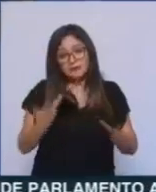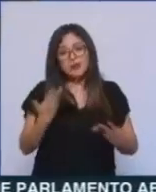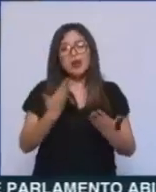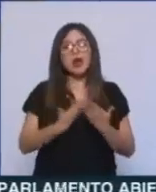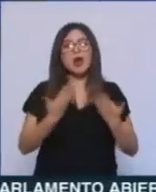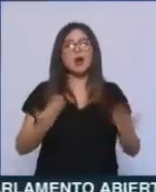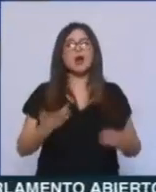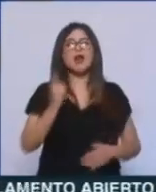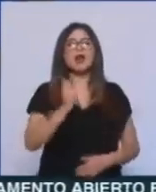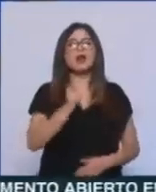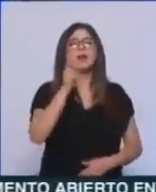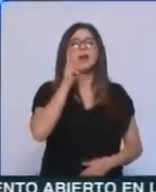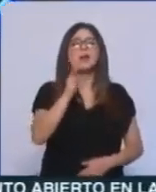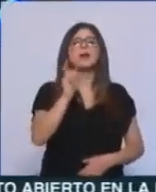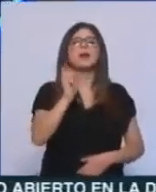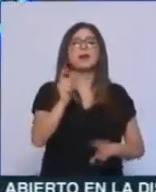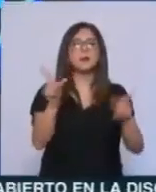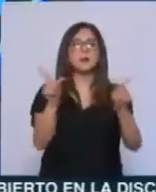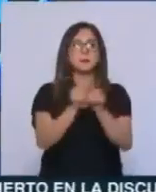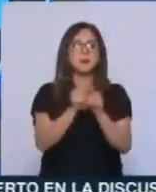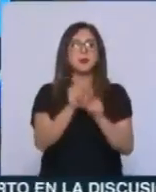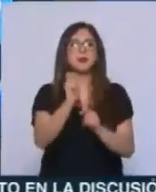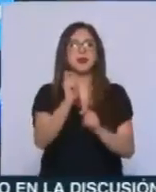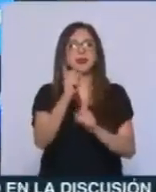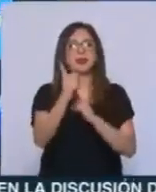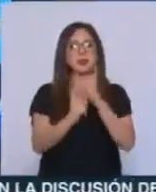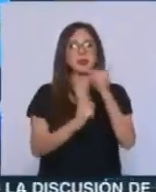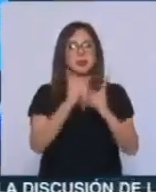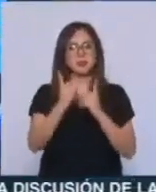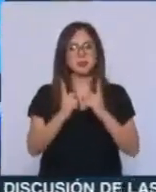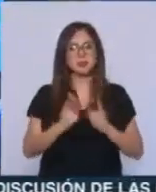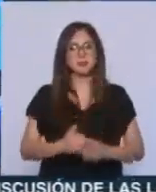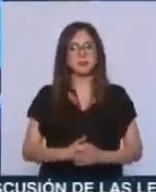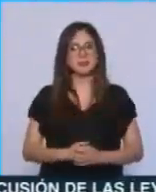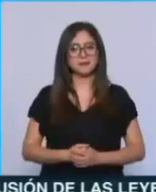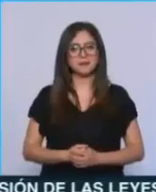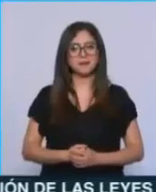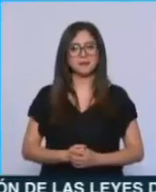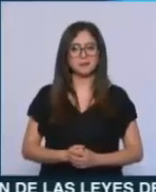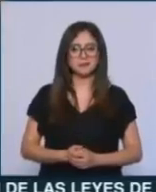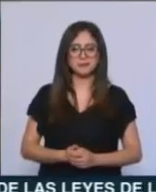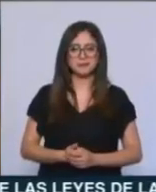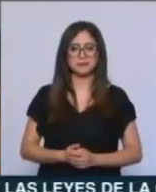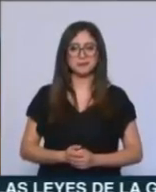Pero ahora es momento de conocer cuáles son las breves de Chucho, las breves del 21.